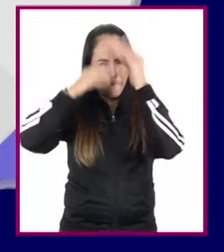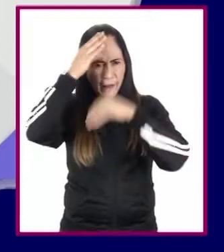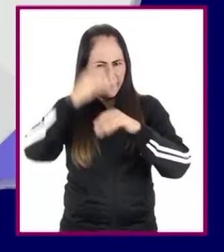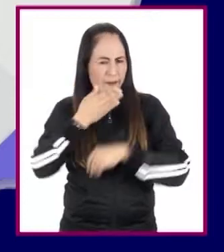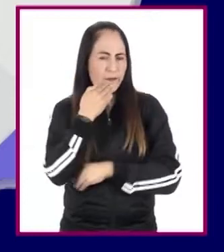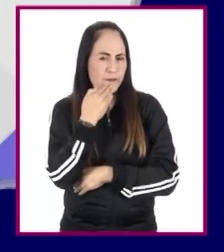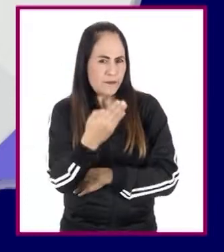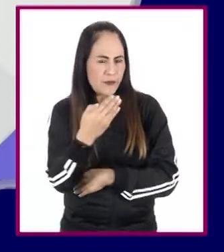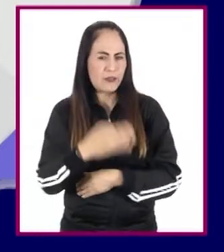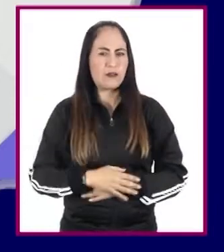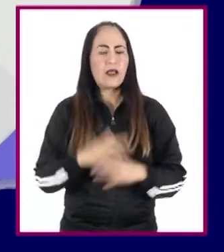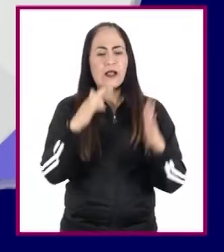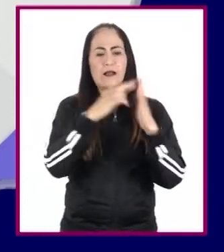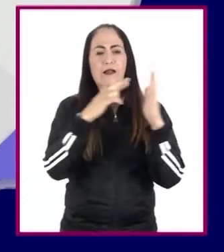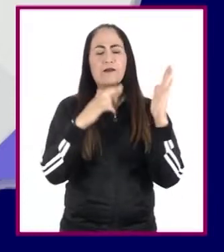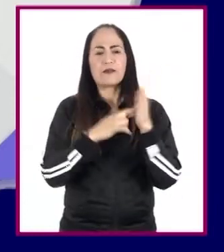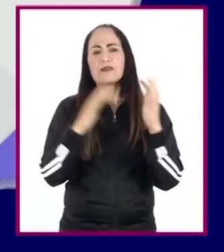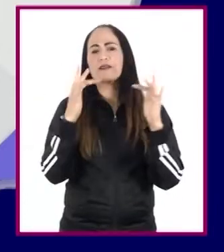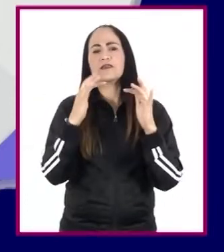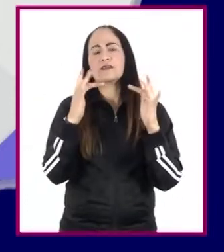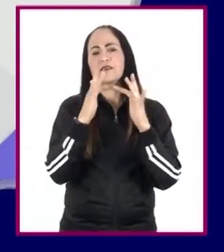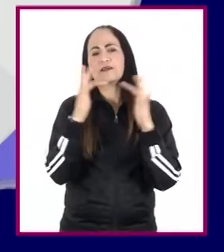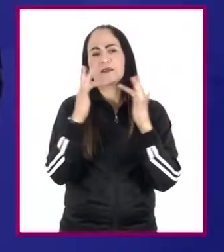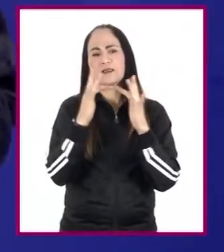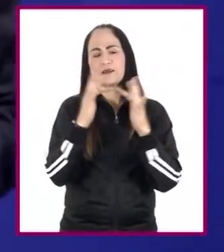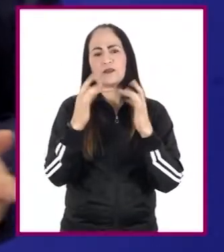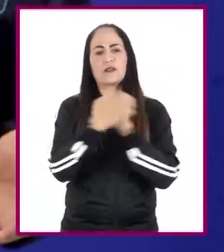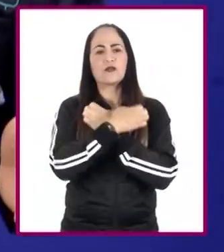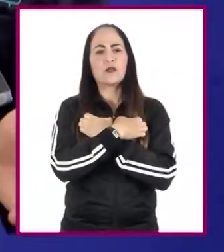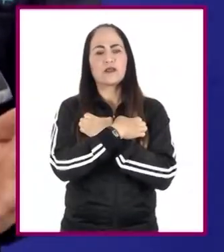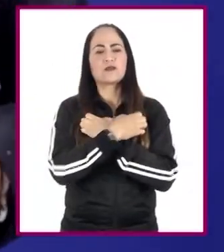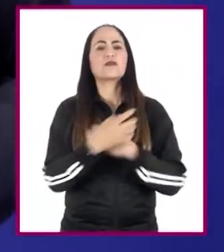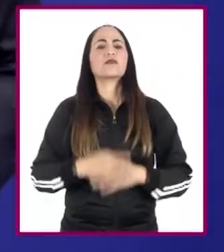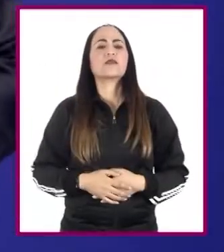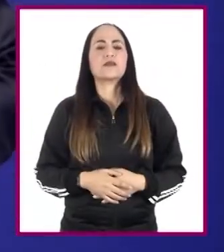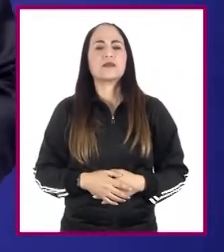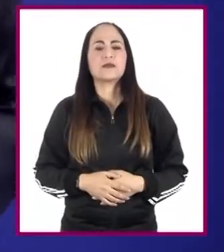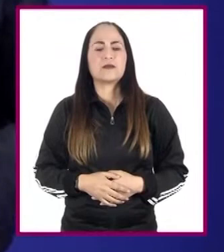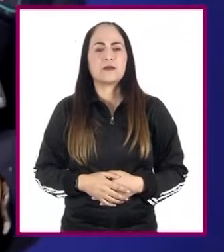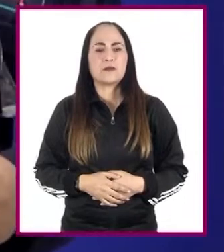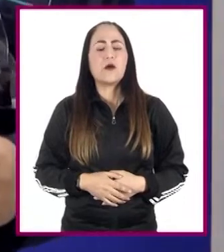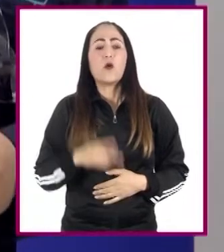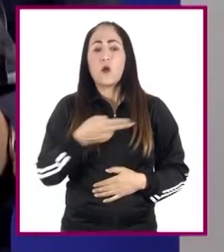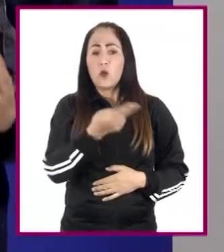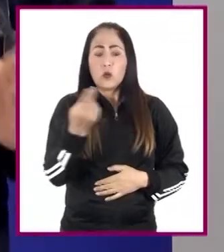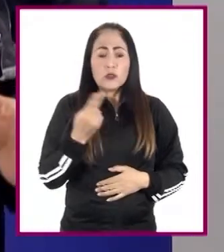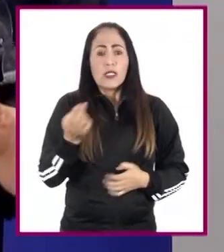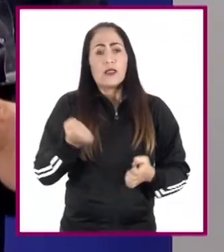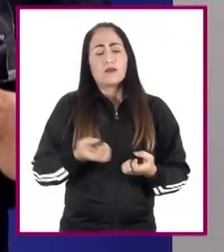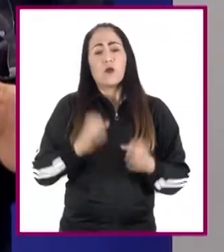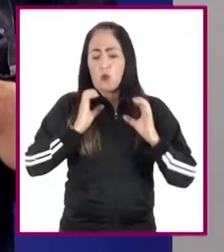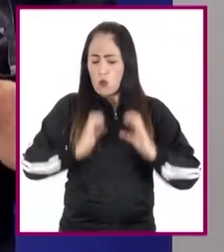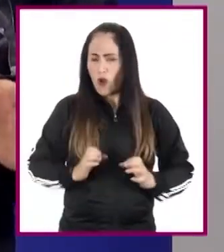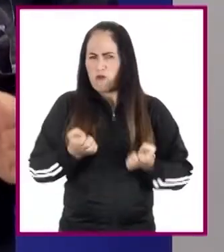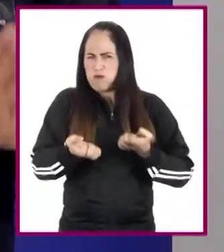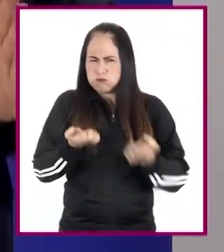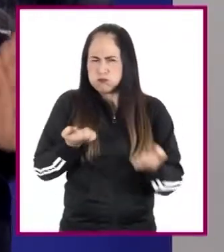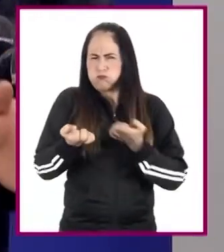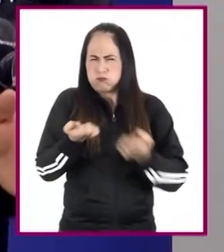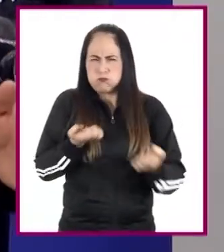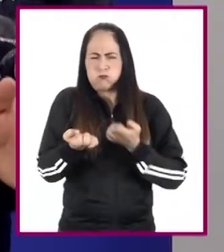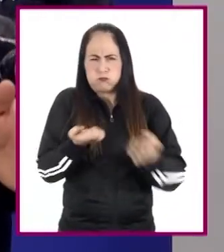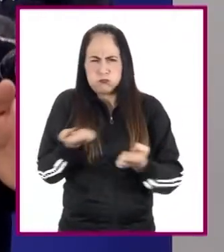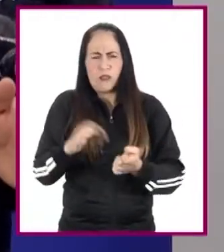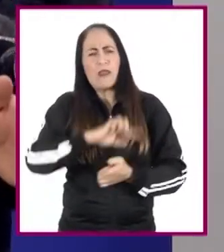significativo, revista electrónica de investigación educativa. Cuando practican alguna actividad física intensa, seguramente habrán notado